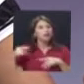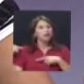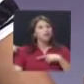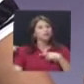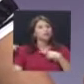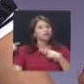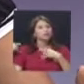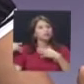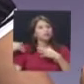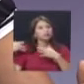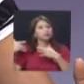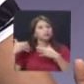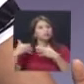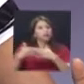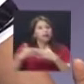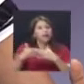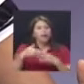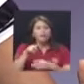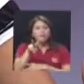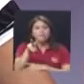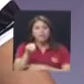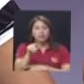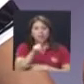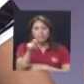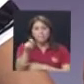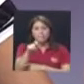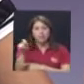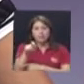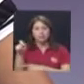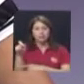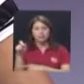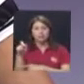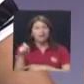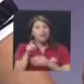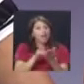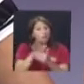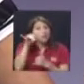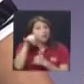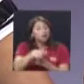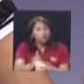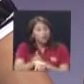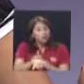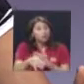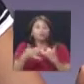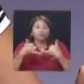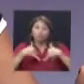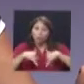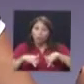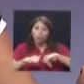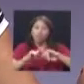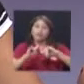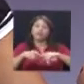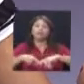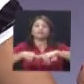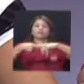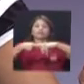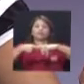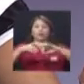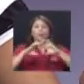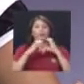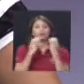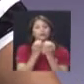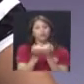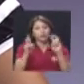y el proyecto para levantar esa prohibición aún se encuentra pendiente en la comisión de asuntos sociales de la asamblea